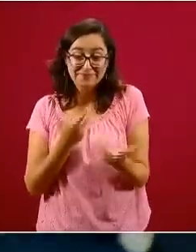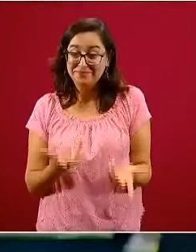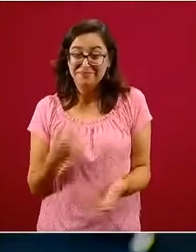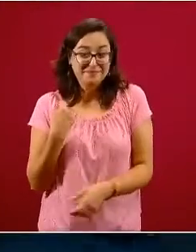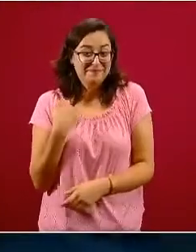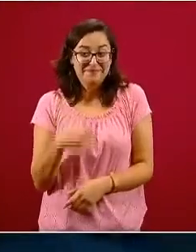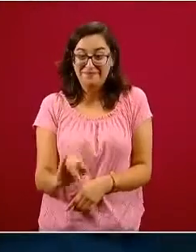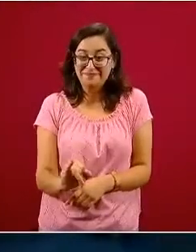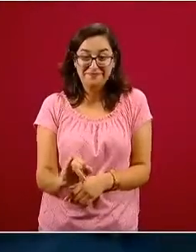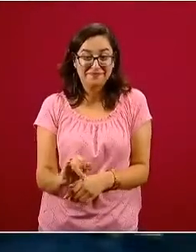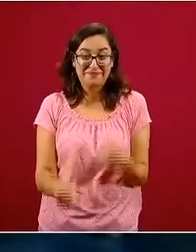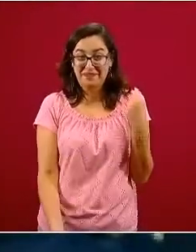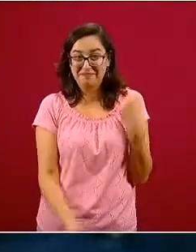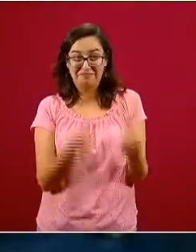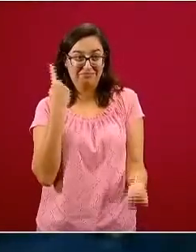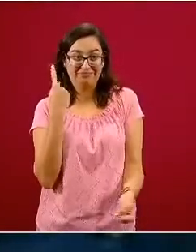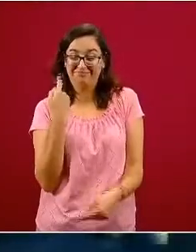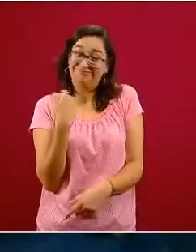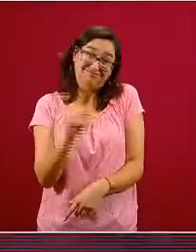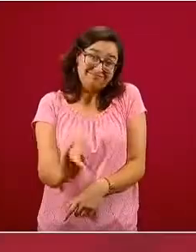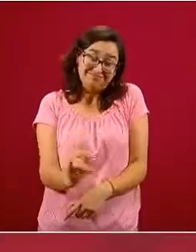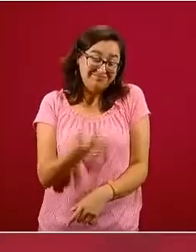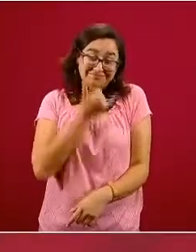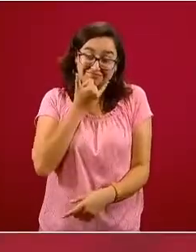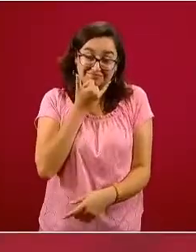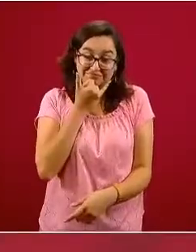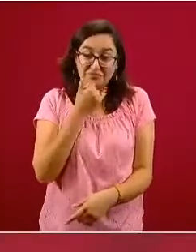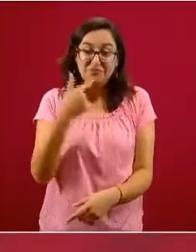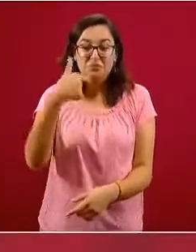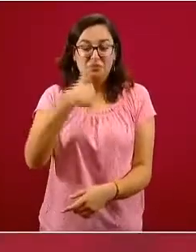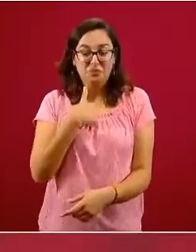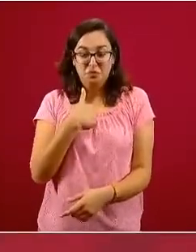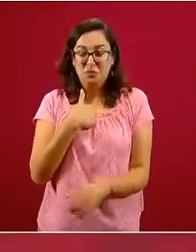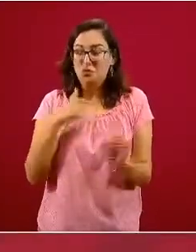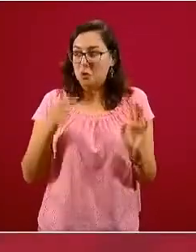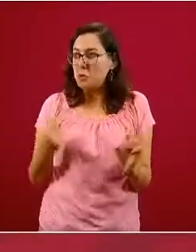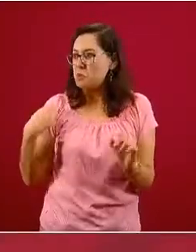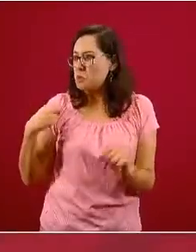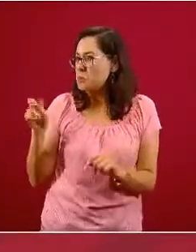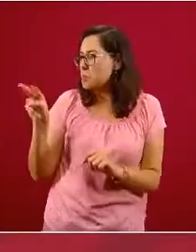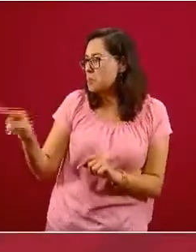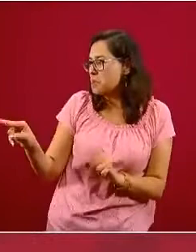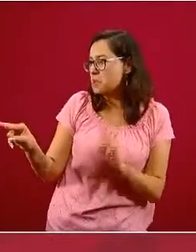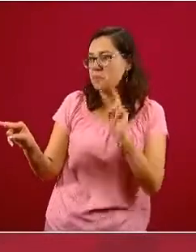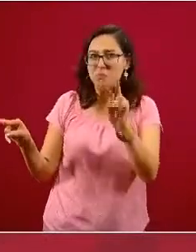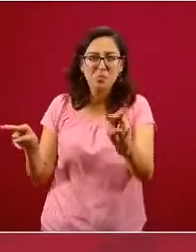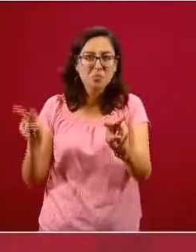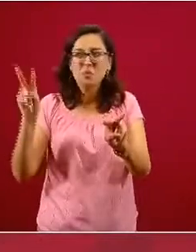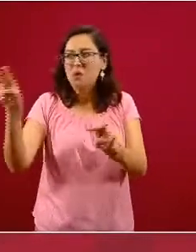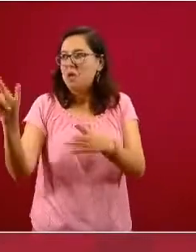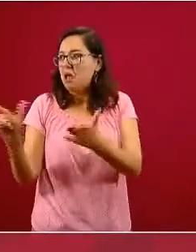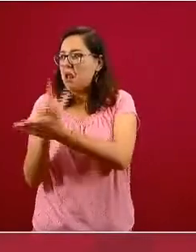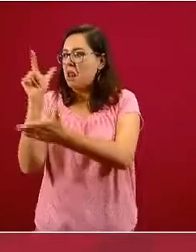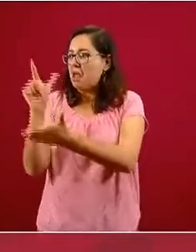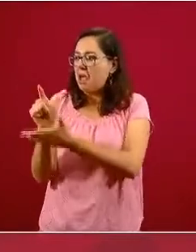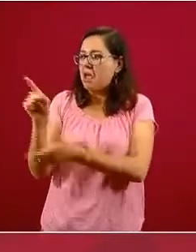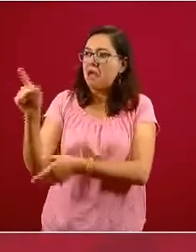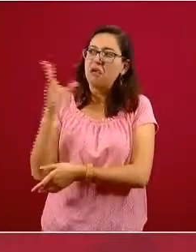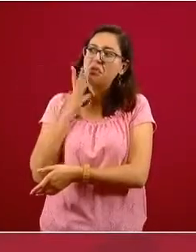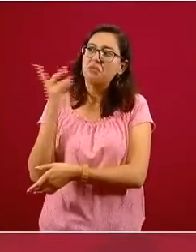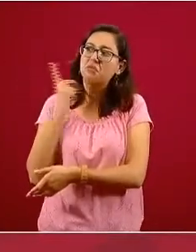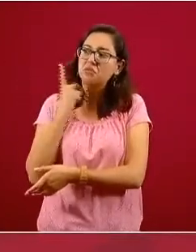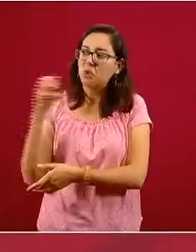una acusación absurda. Lo único que he hecho es celebrar, como lo dije, cuando el Congreso de